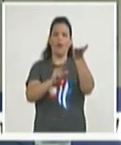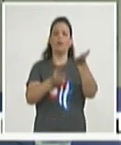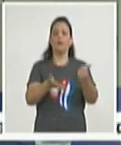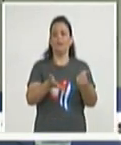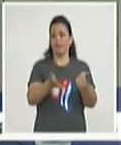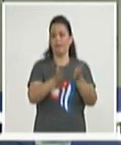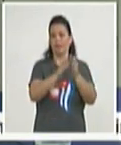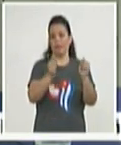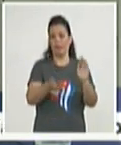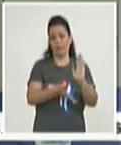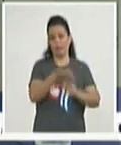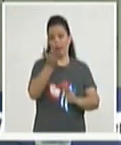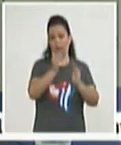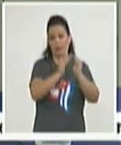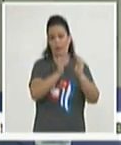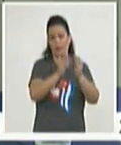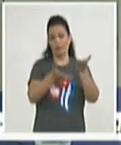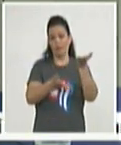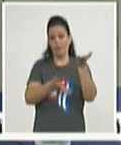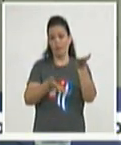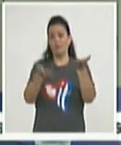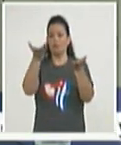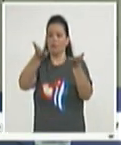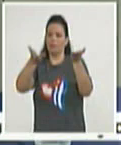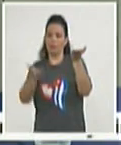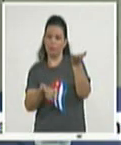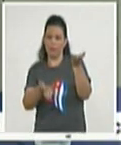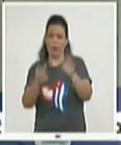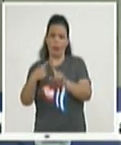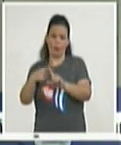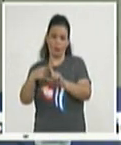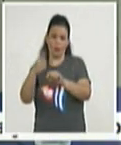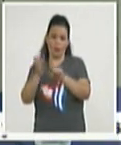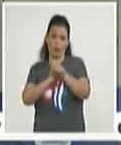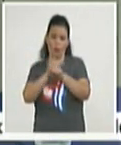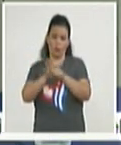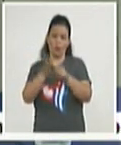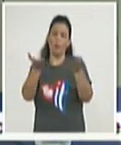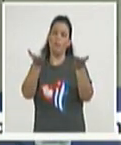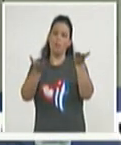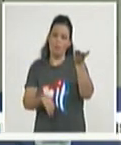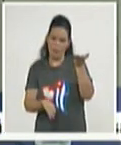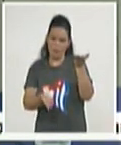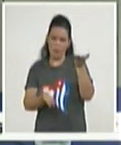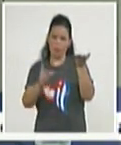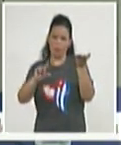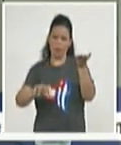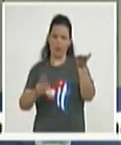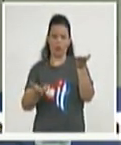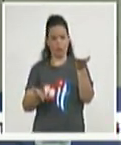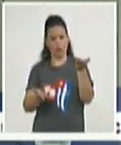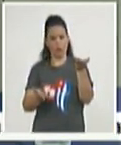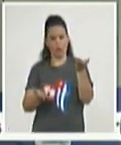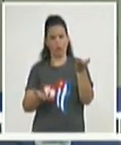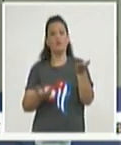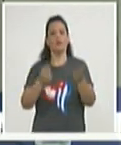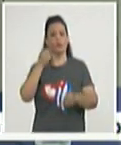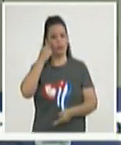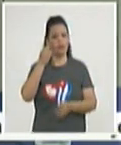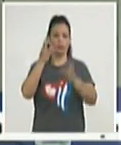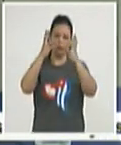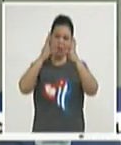cual permite reducir el número de activos. Y con este número de altas, pues ya se